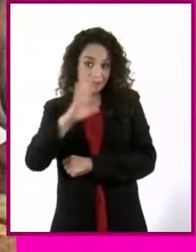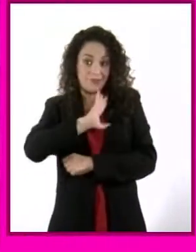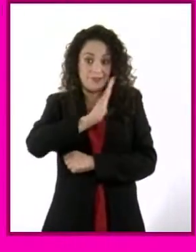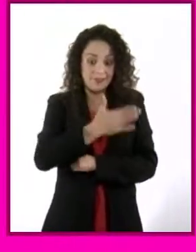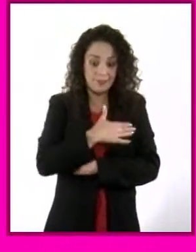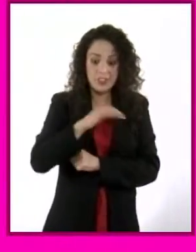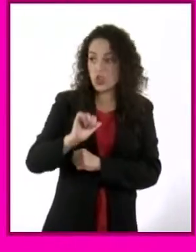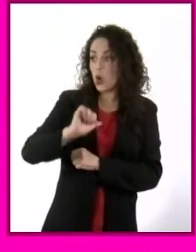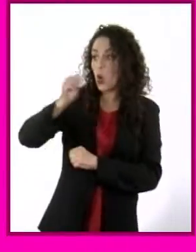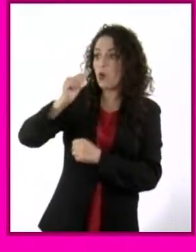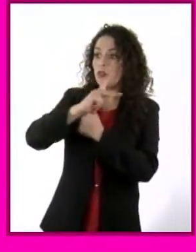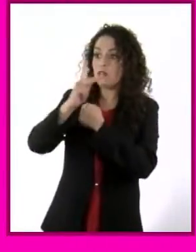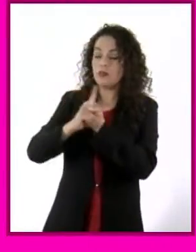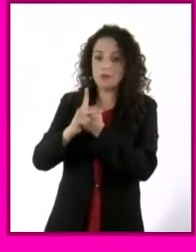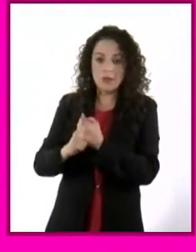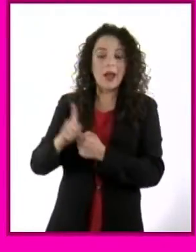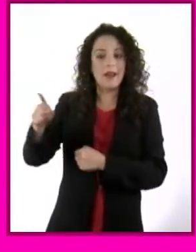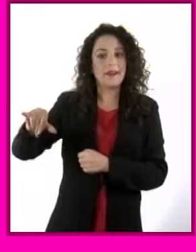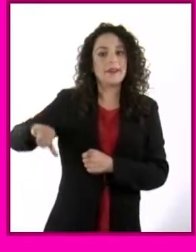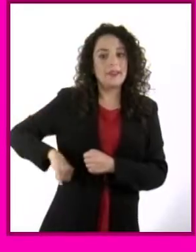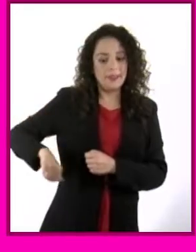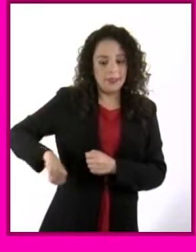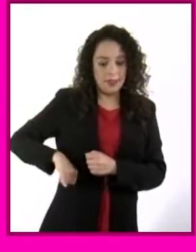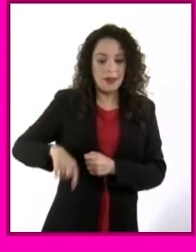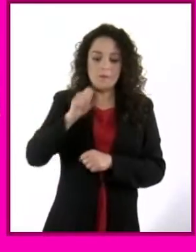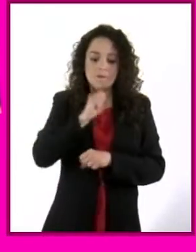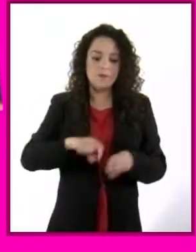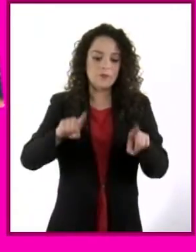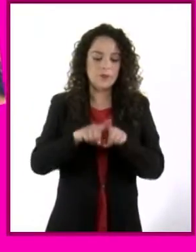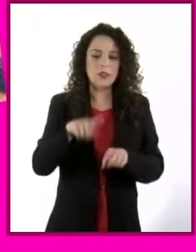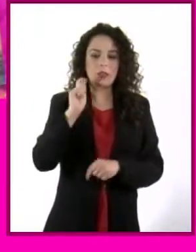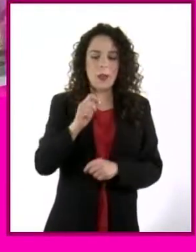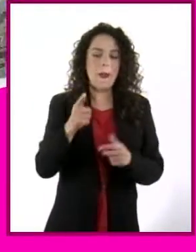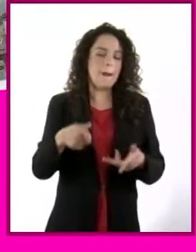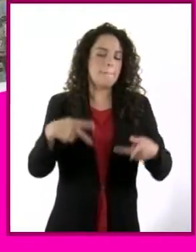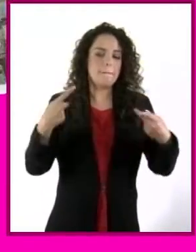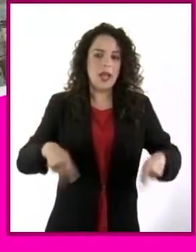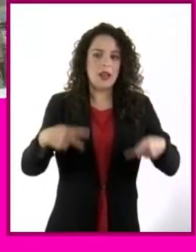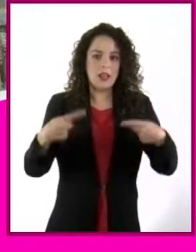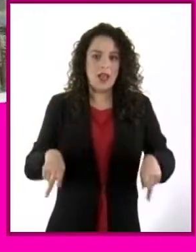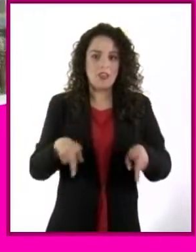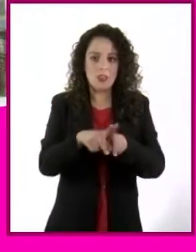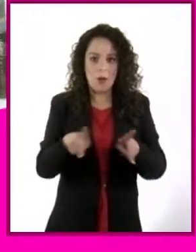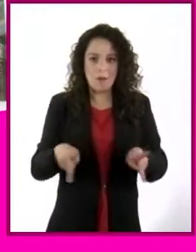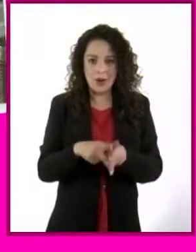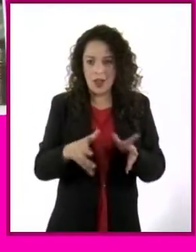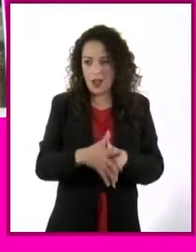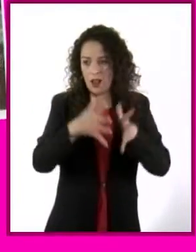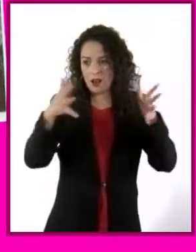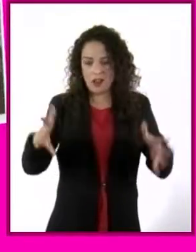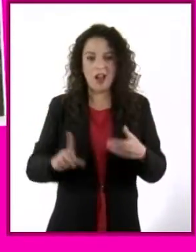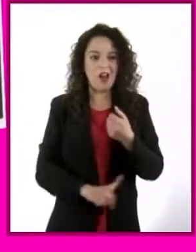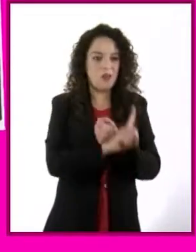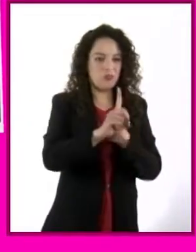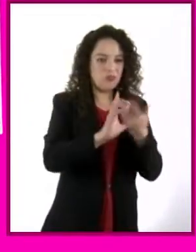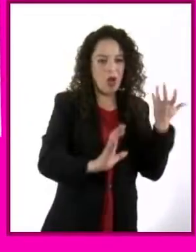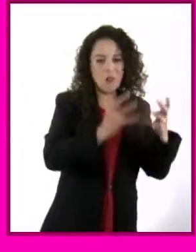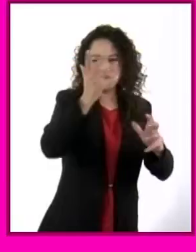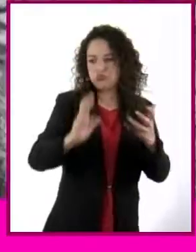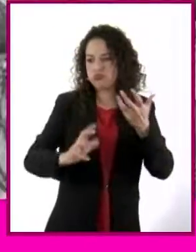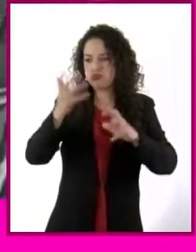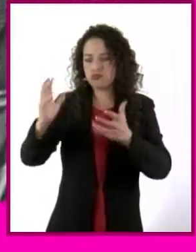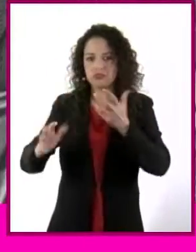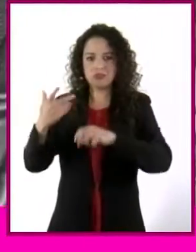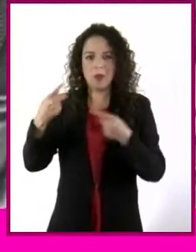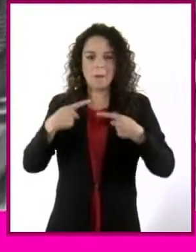para otras naciones. Igual que en los mercados de la Plaza Mayor, que vivieron motines entre comerciantes y